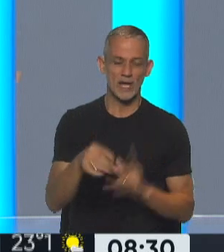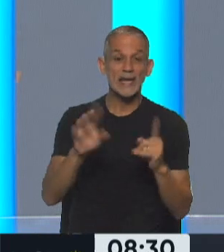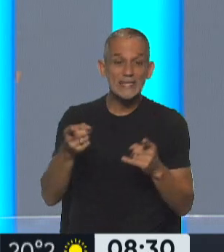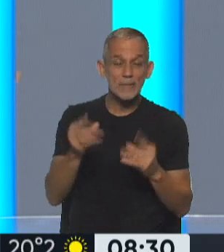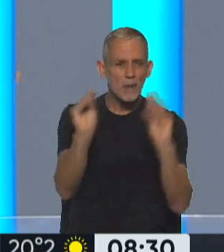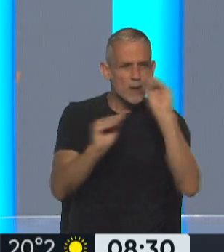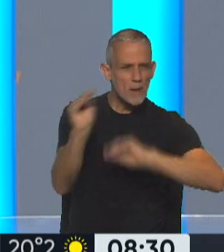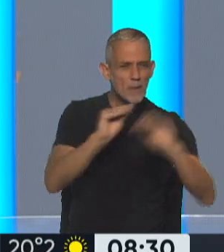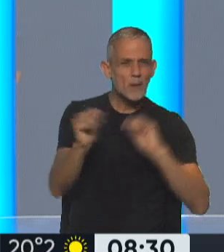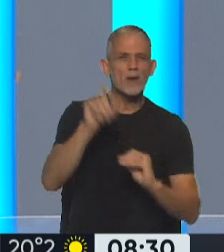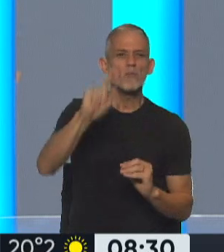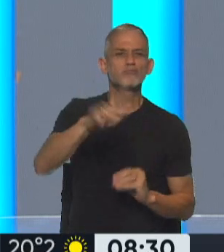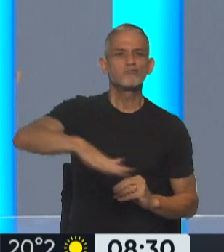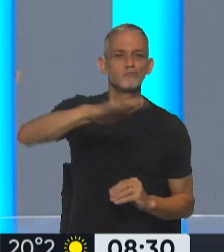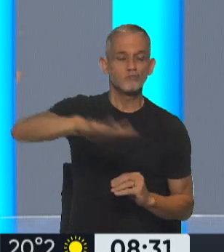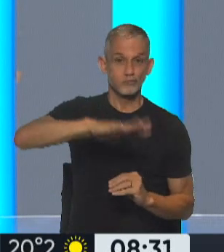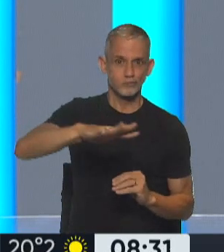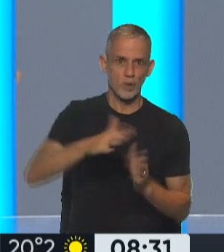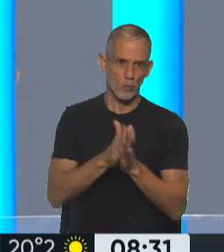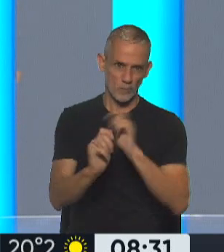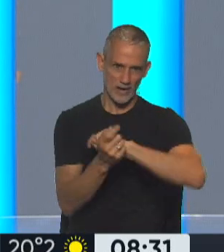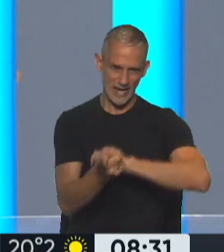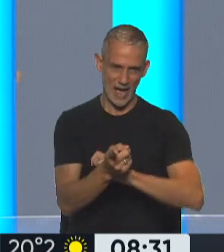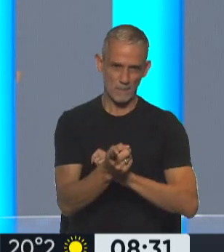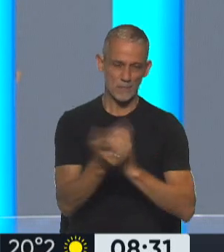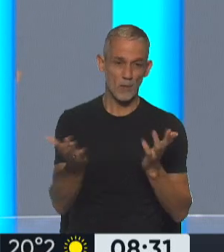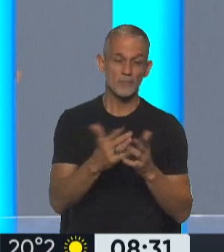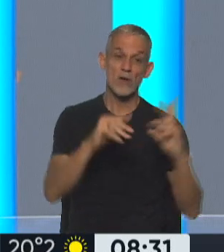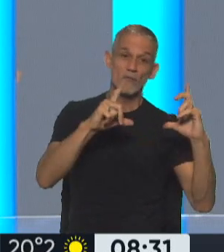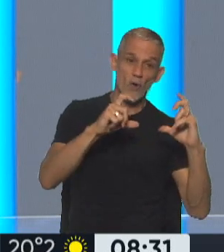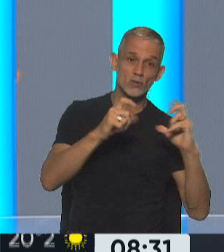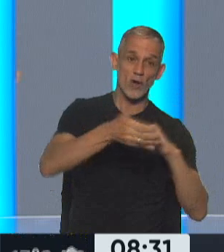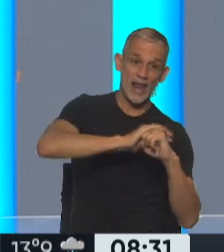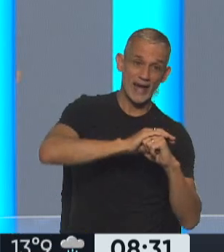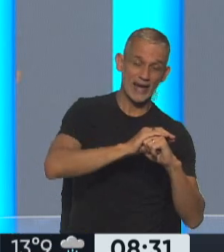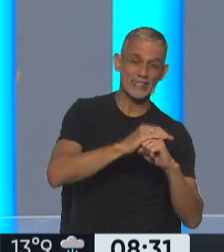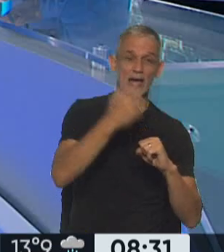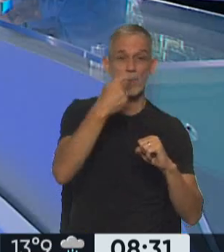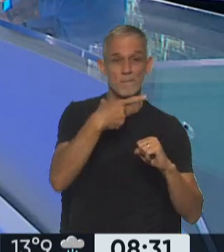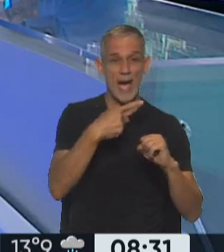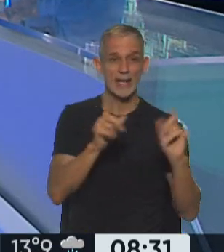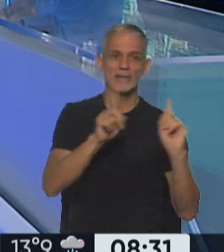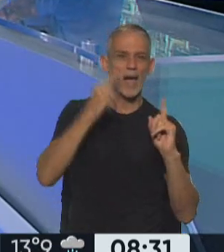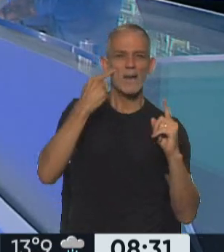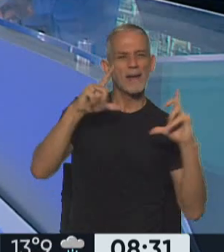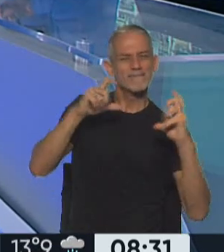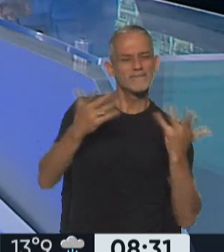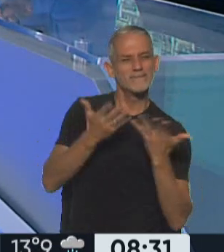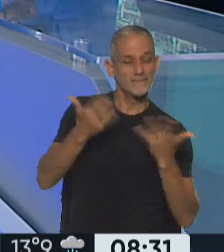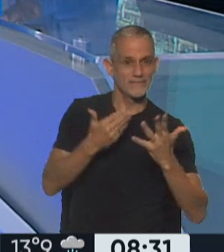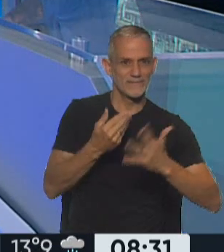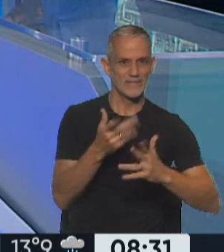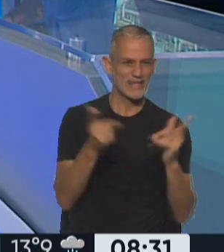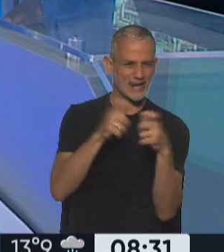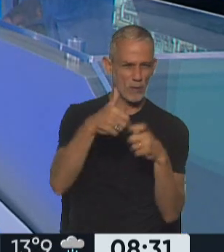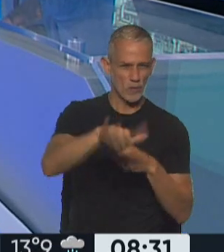el armado de su espacio en la interna de Juntos por el cambio decíamos la foto de Horacio Rodríguez larreta con Mauricio macri y